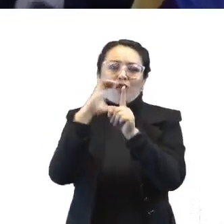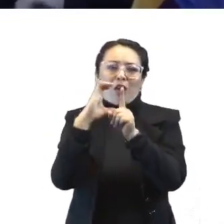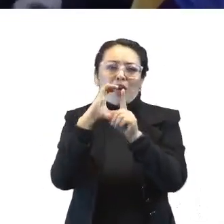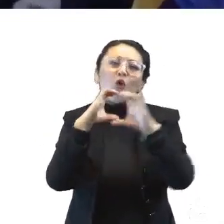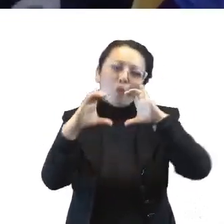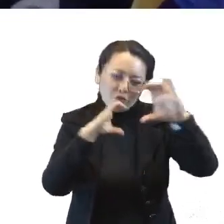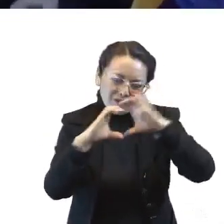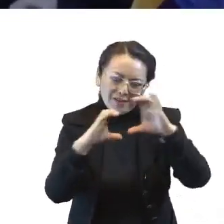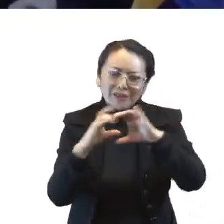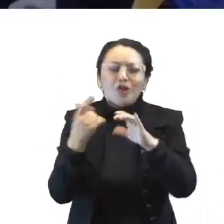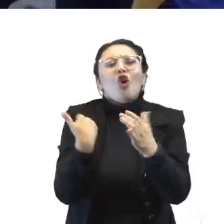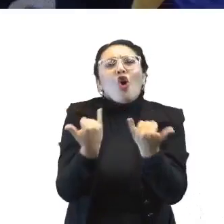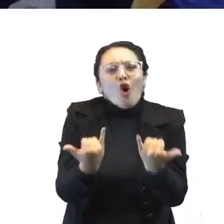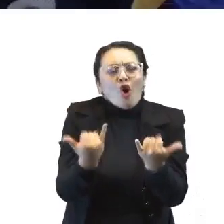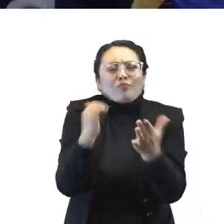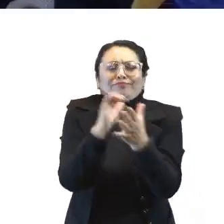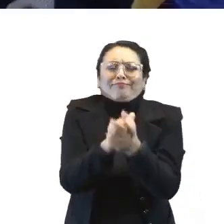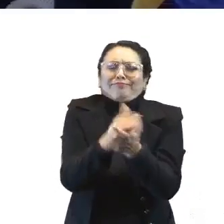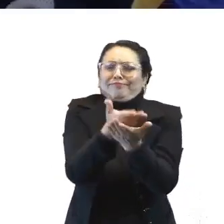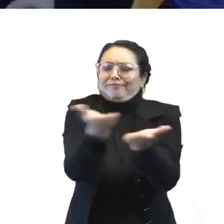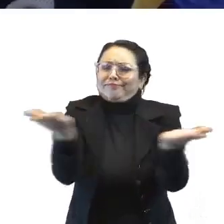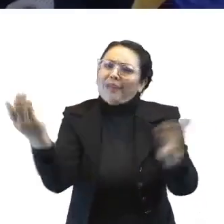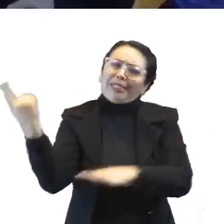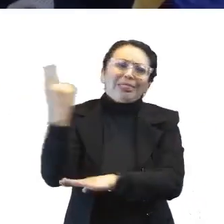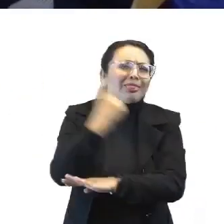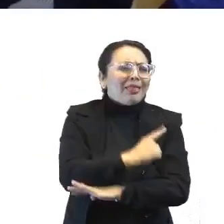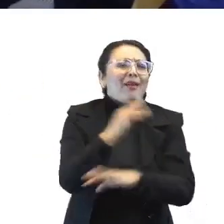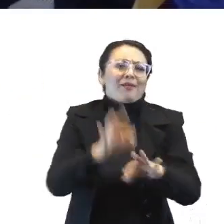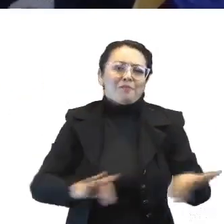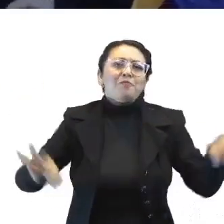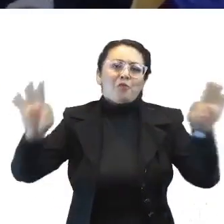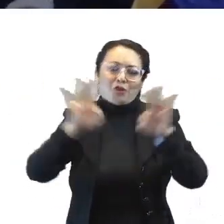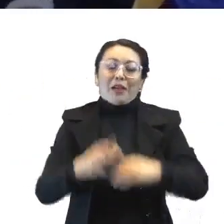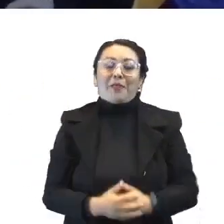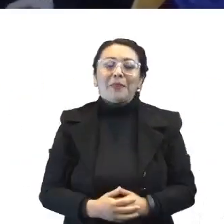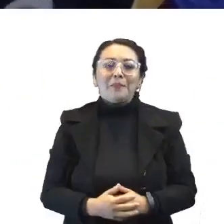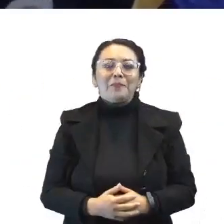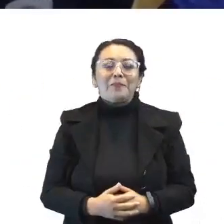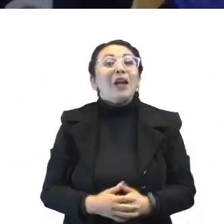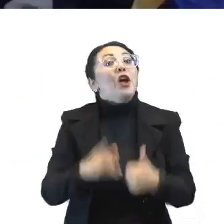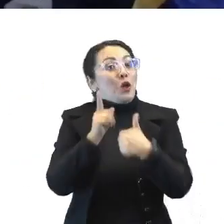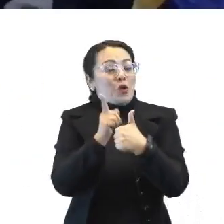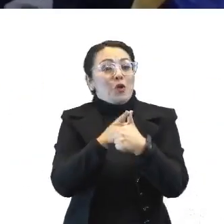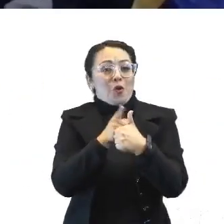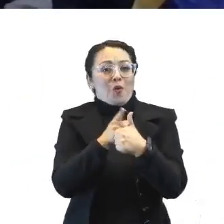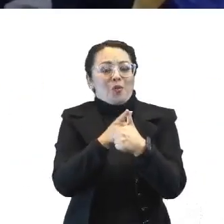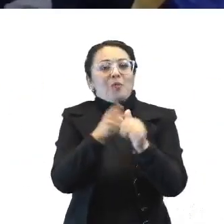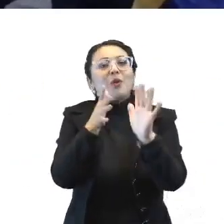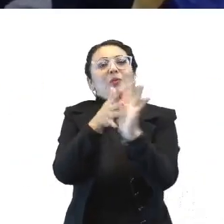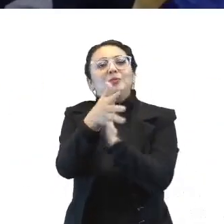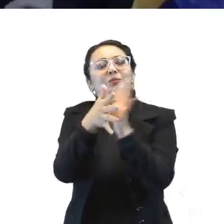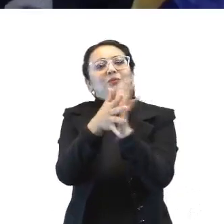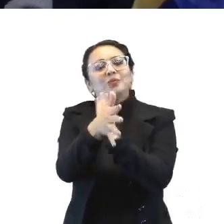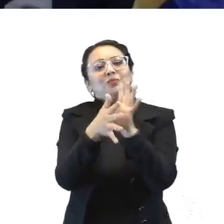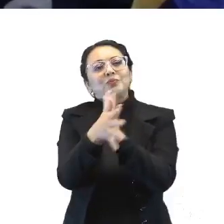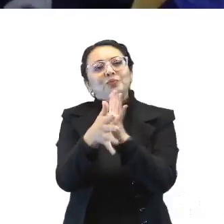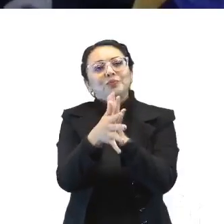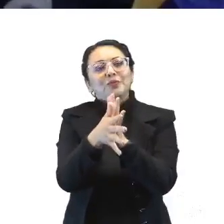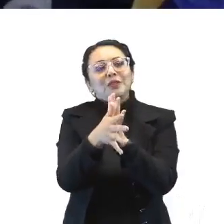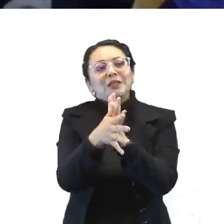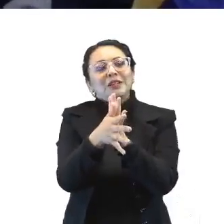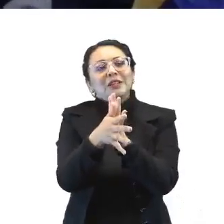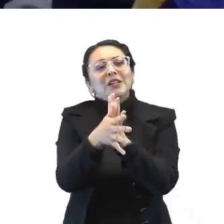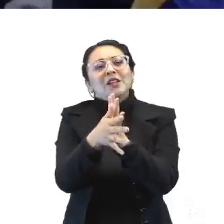saludo en este día tan importante. Lo primero que tengo que decir es que